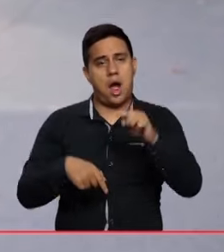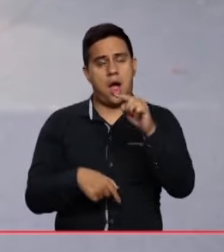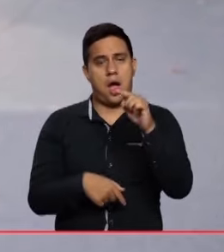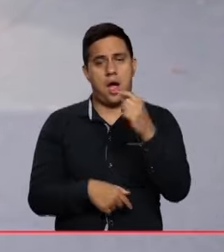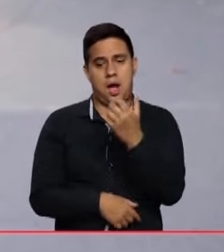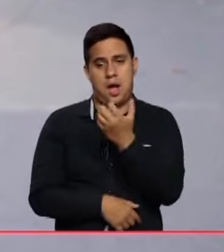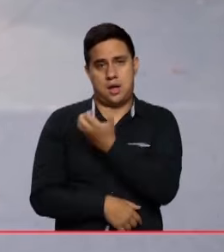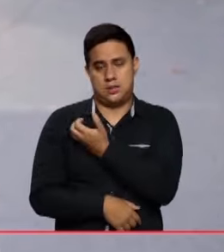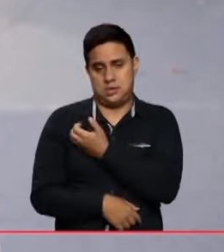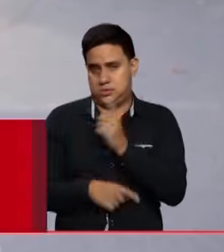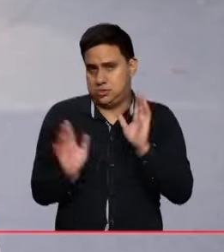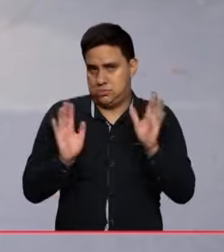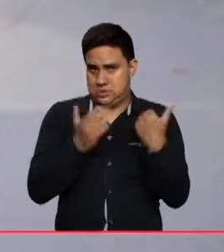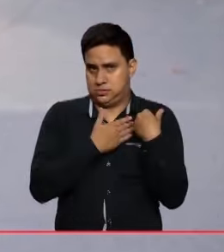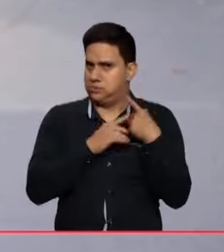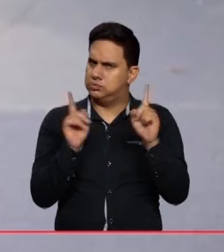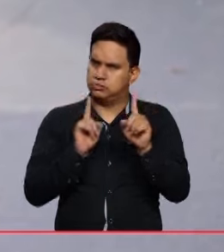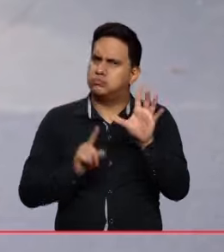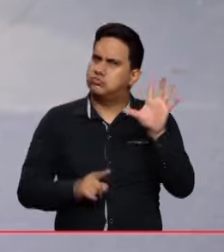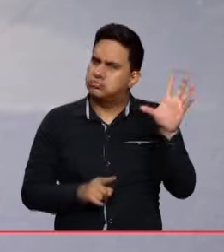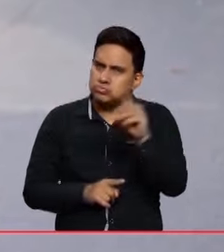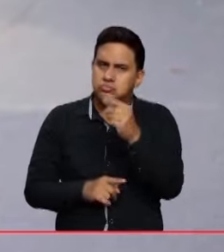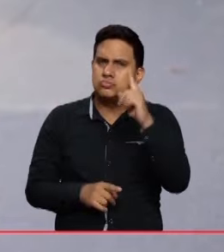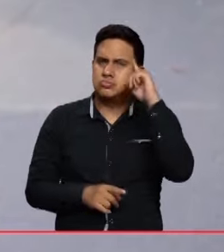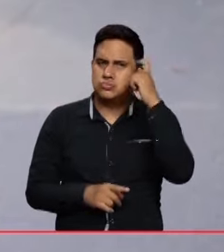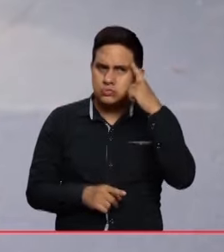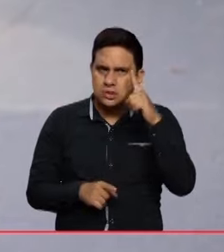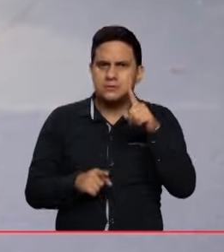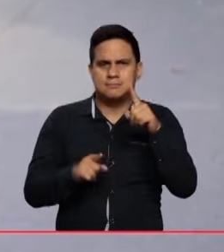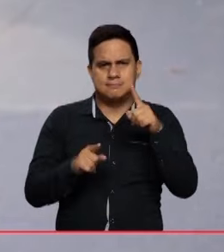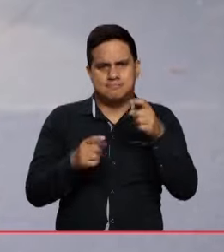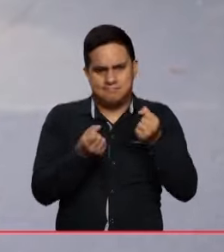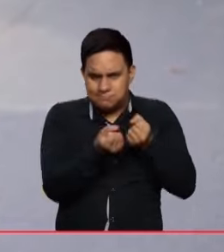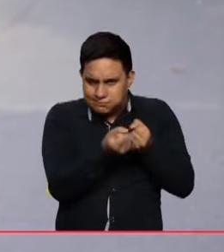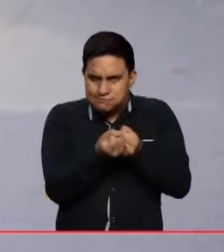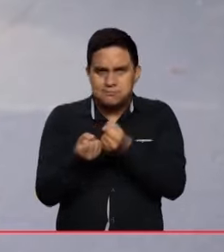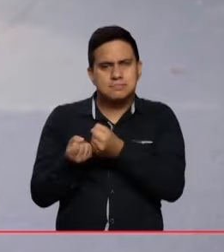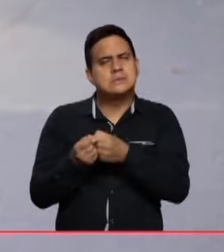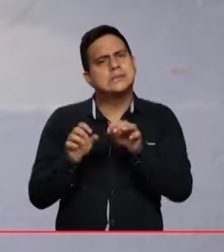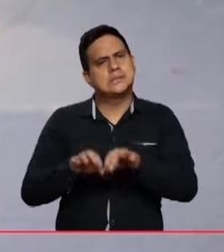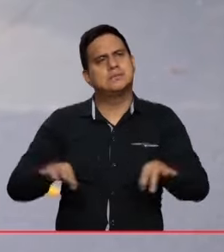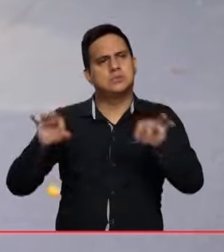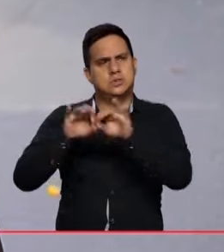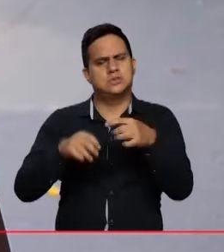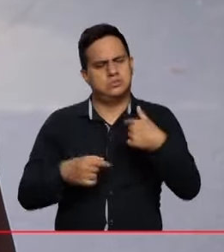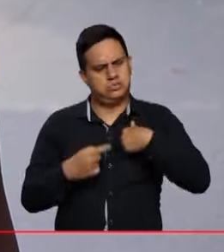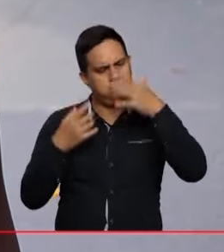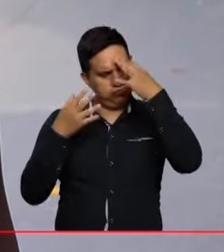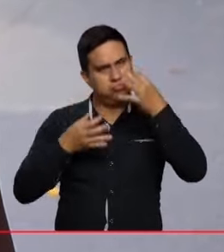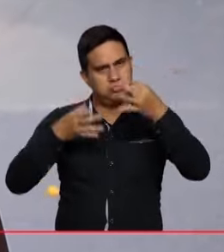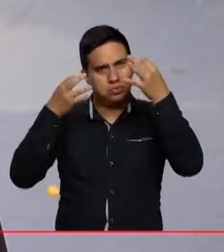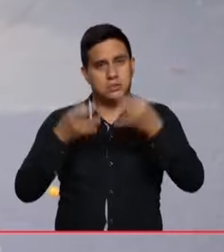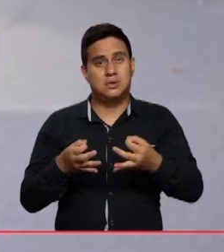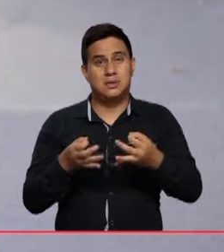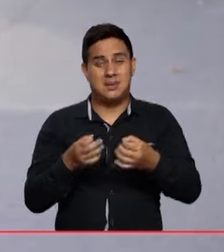estas oportunidades y generar este trabajo con jóvenes en riesgo. Vivo convencido